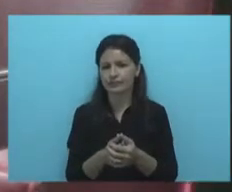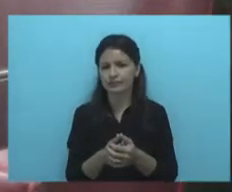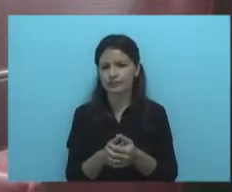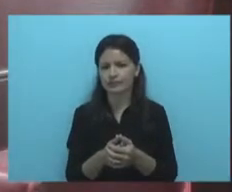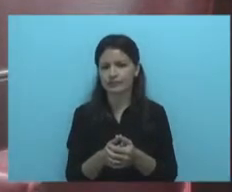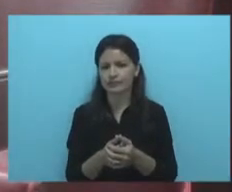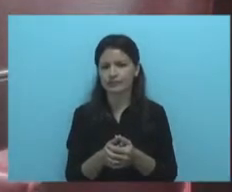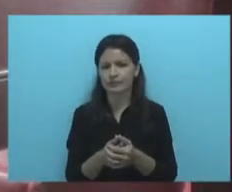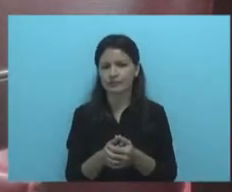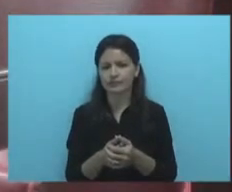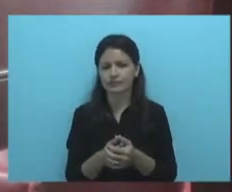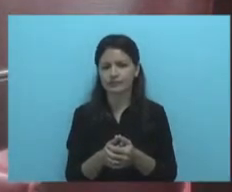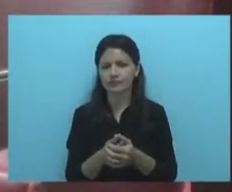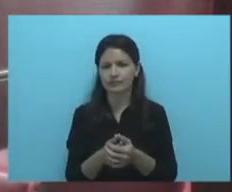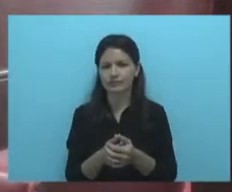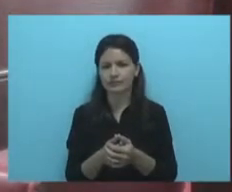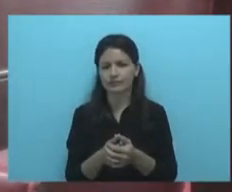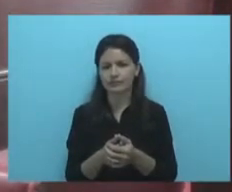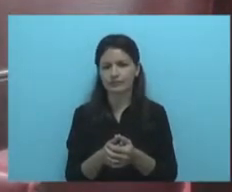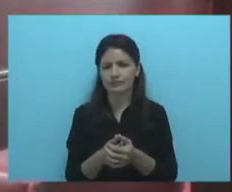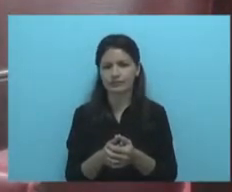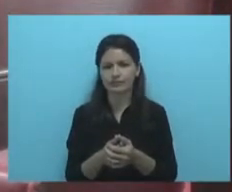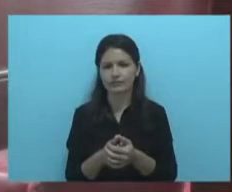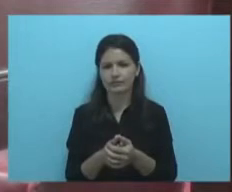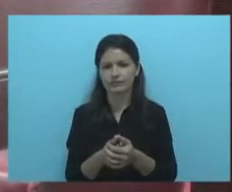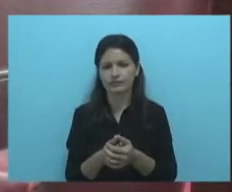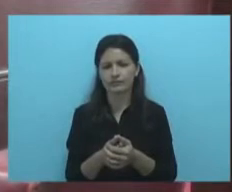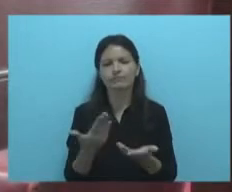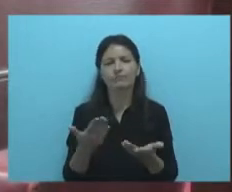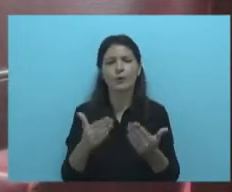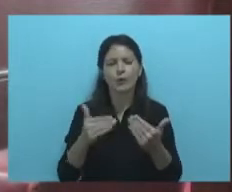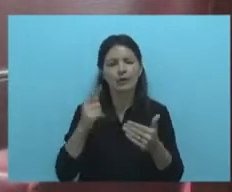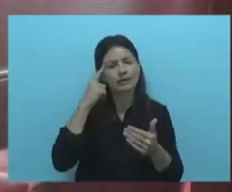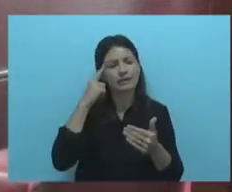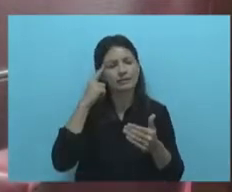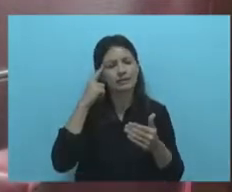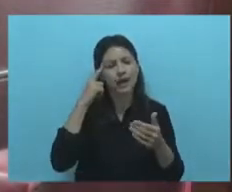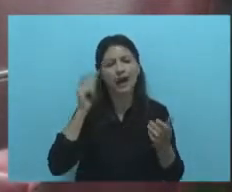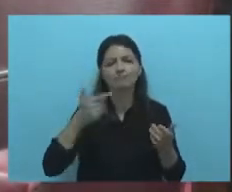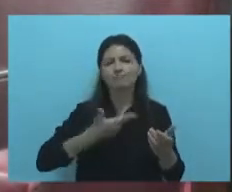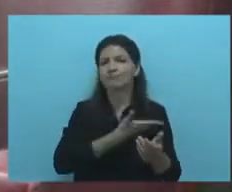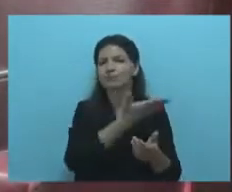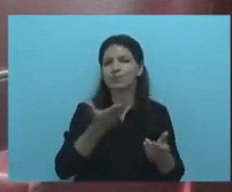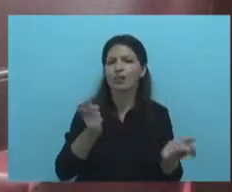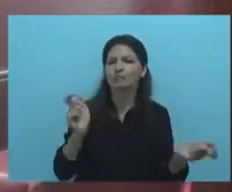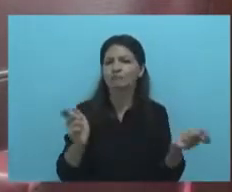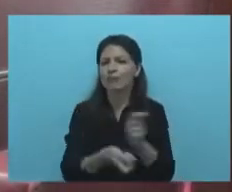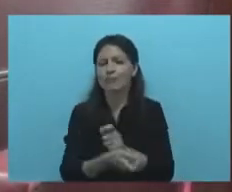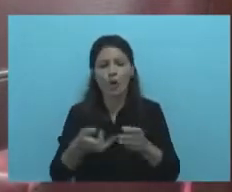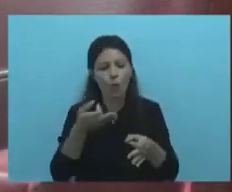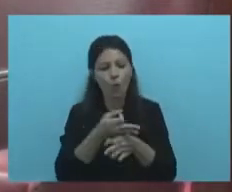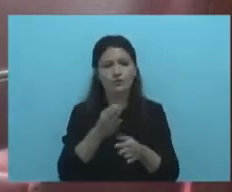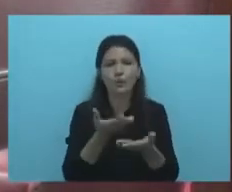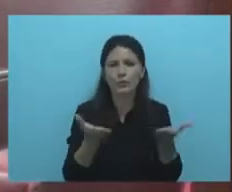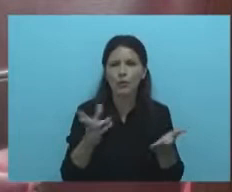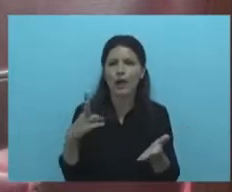que podamos pensar en un cambio social importante o trascendente. Y entendemos que la educación, tanto pública